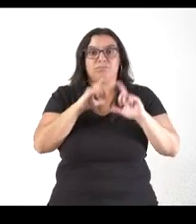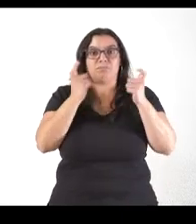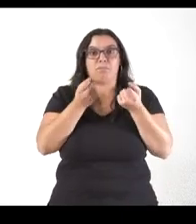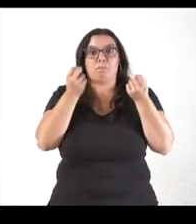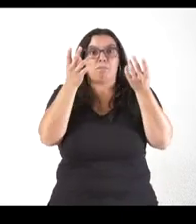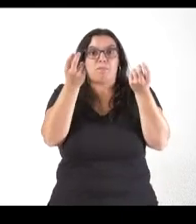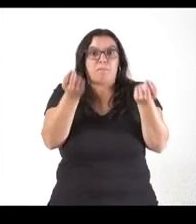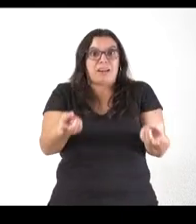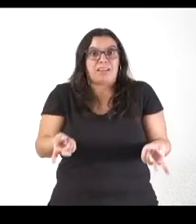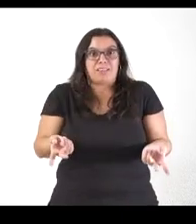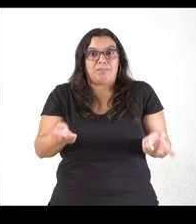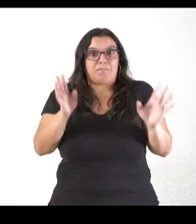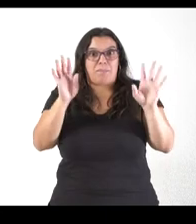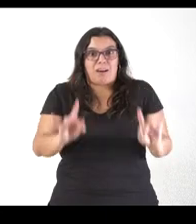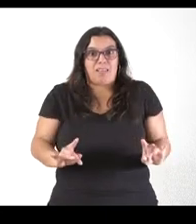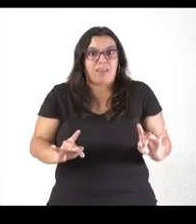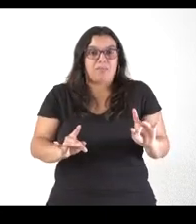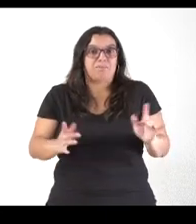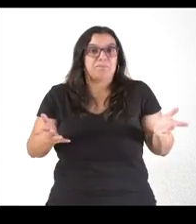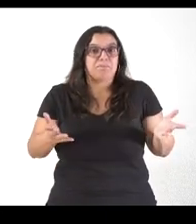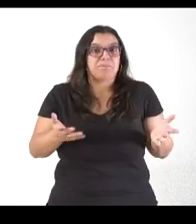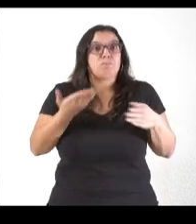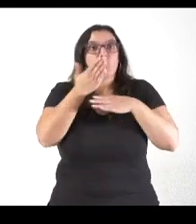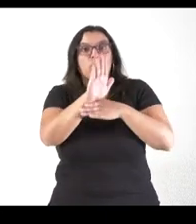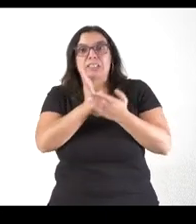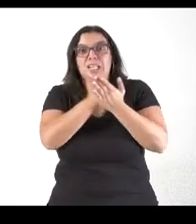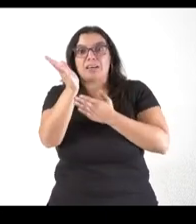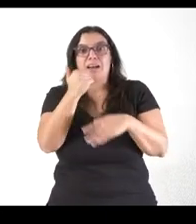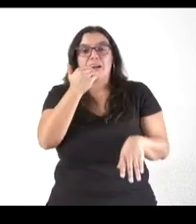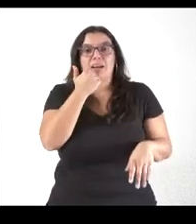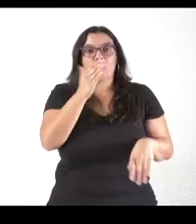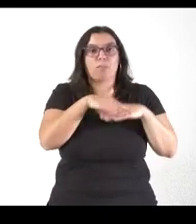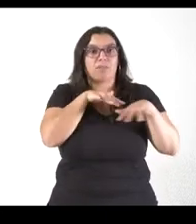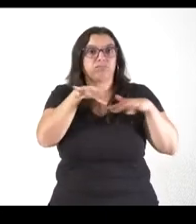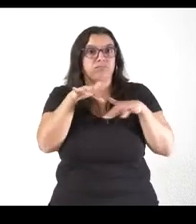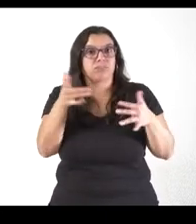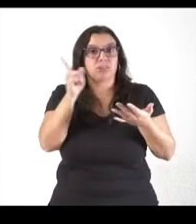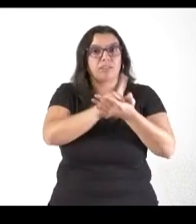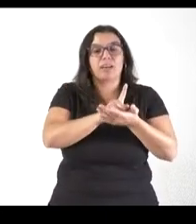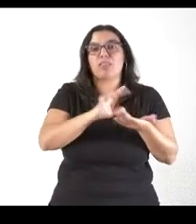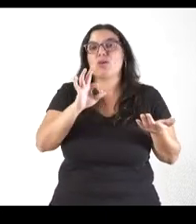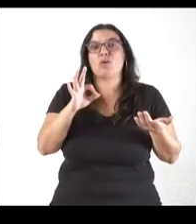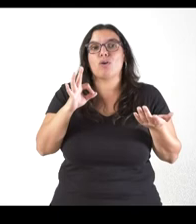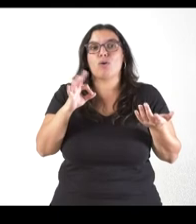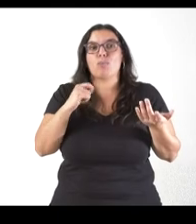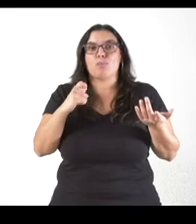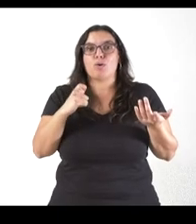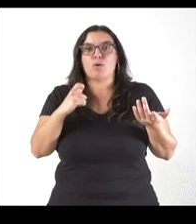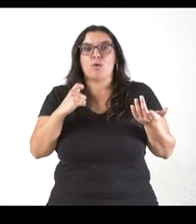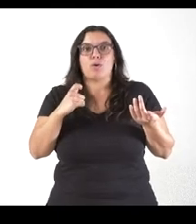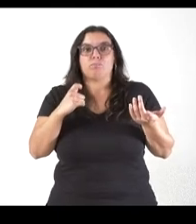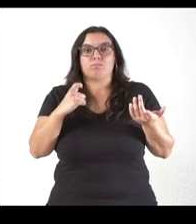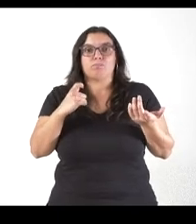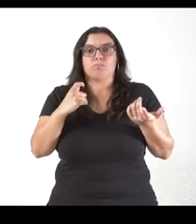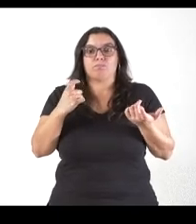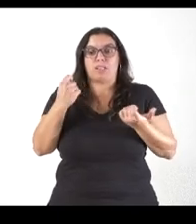criticada y a la bueno Si tiene alguna propuesta que hacer para reactivarla o para hacer valer un poco la incorporación económica